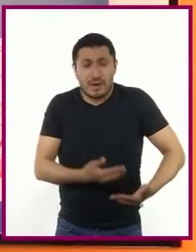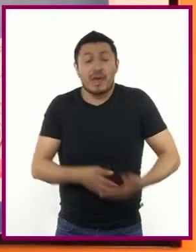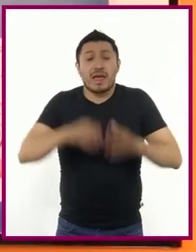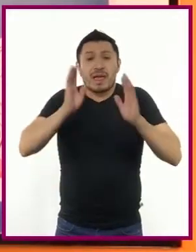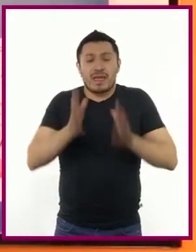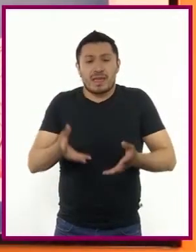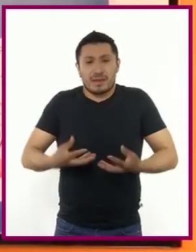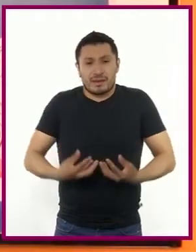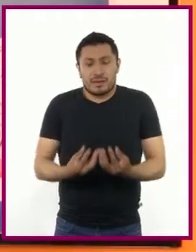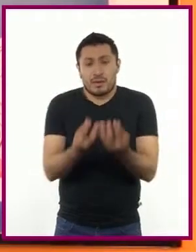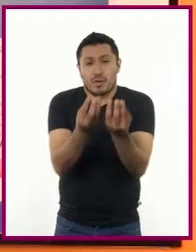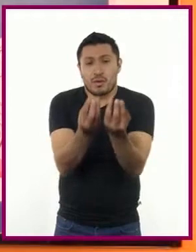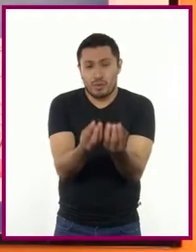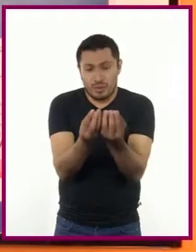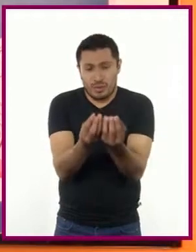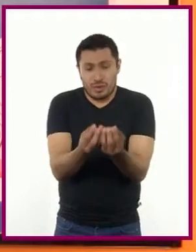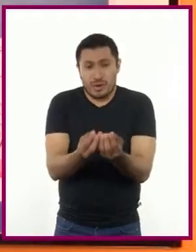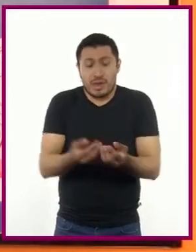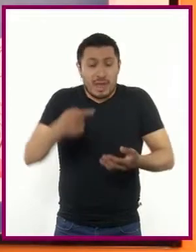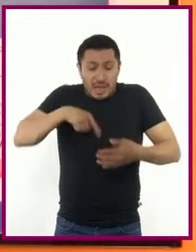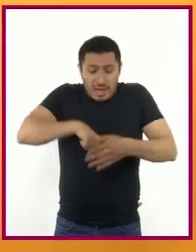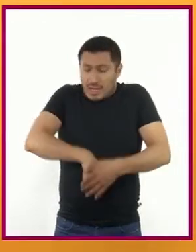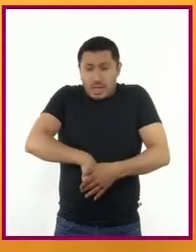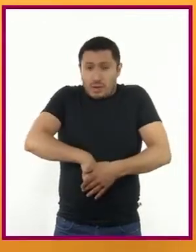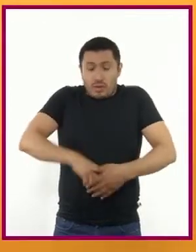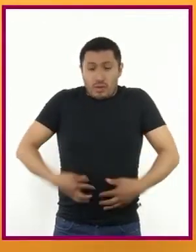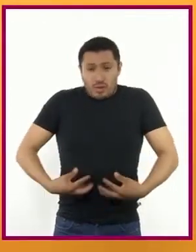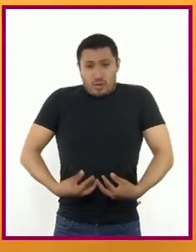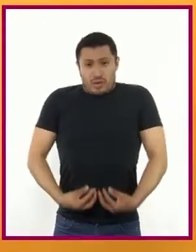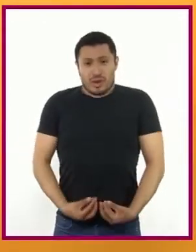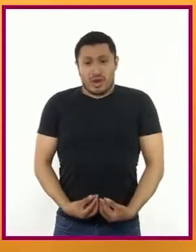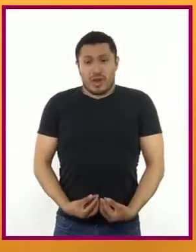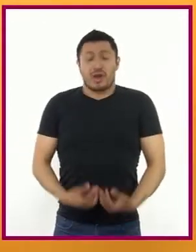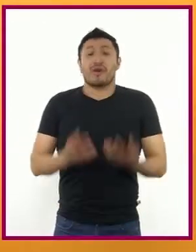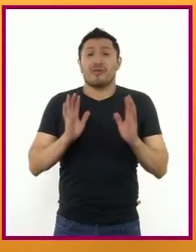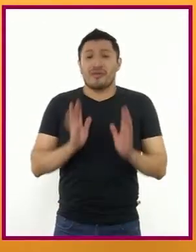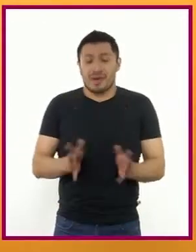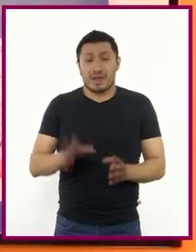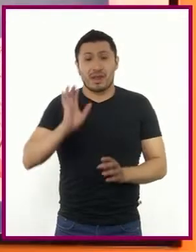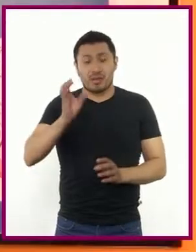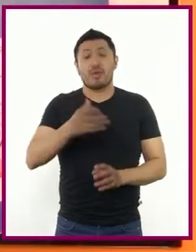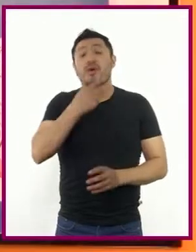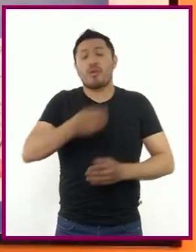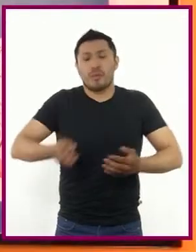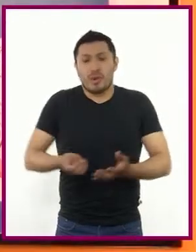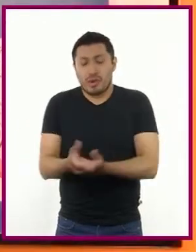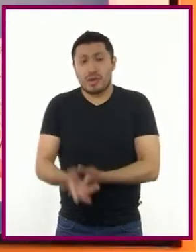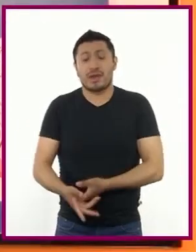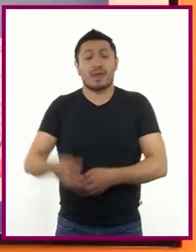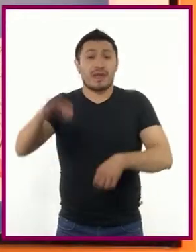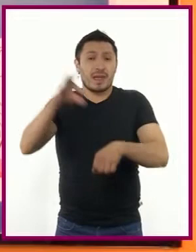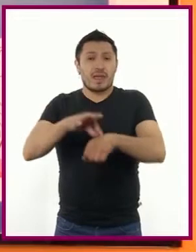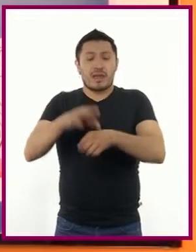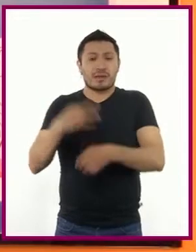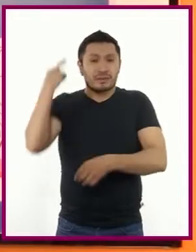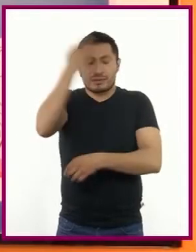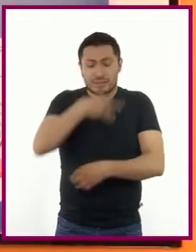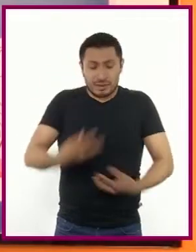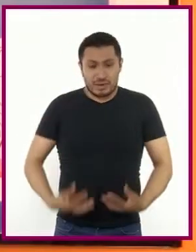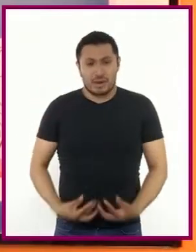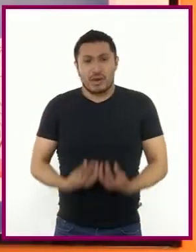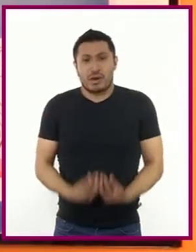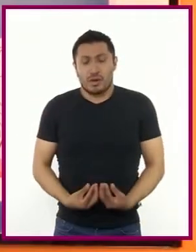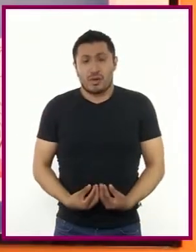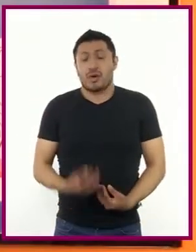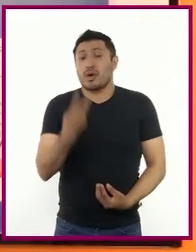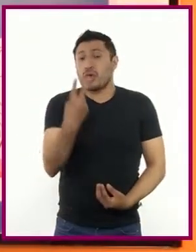escroto, por fuera del cuerpo del bebé. Por ello, cuando nace el varón, el pediatra revisa que se encuentran los dos testículos